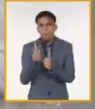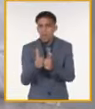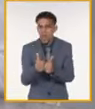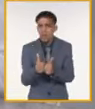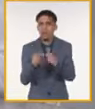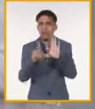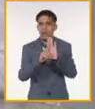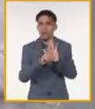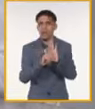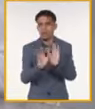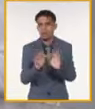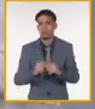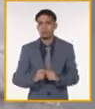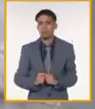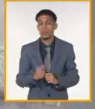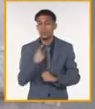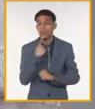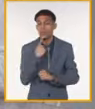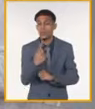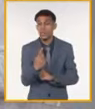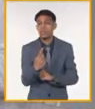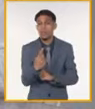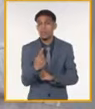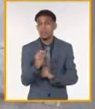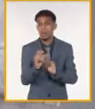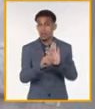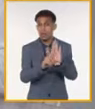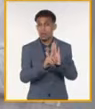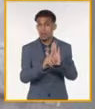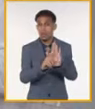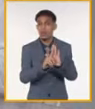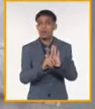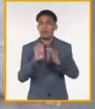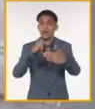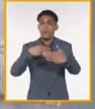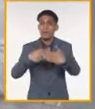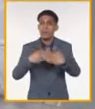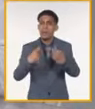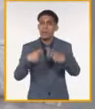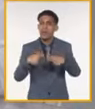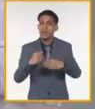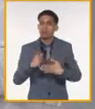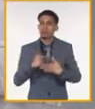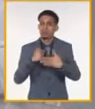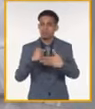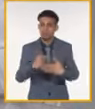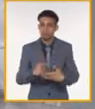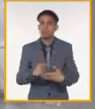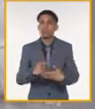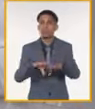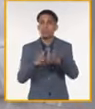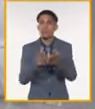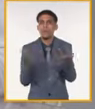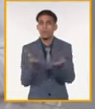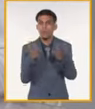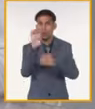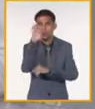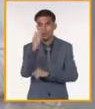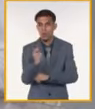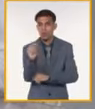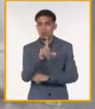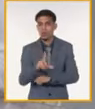que como dice el modelo económico el entramado empresarial es para propiciar armónicamente el desarrollo económico y